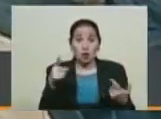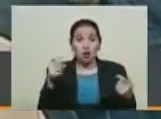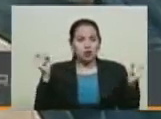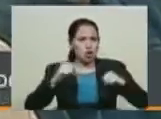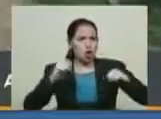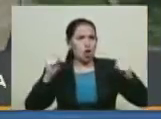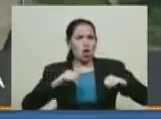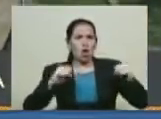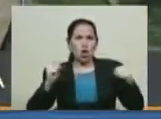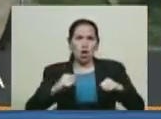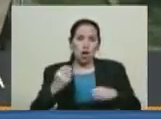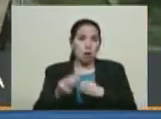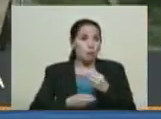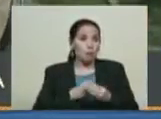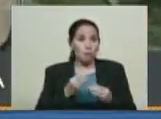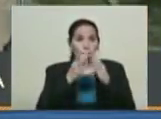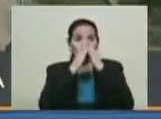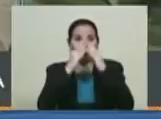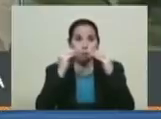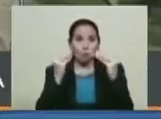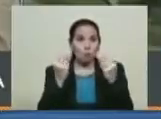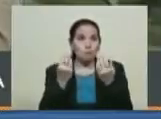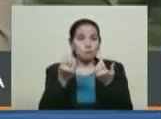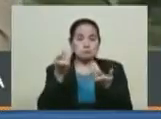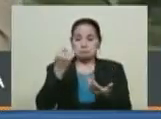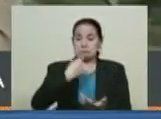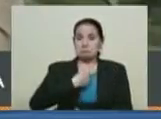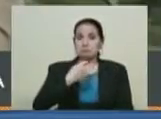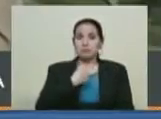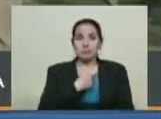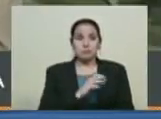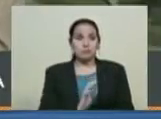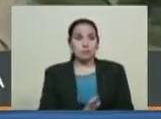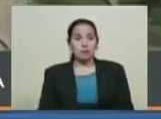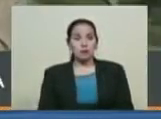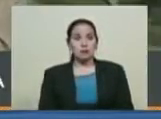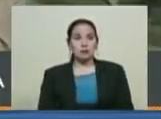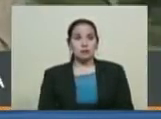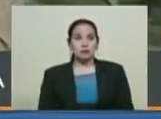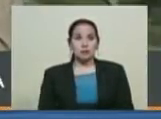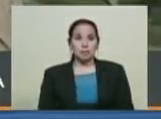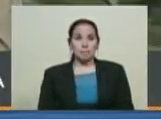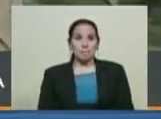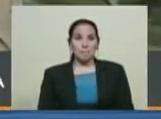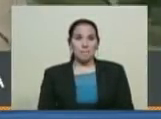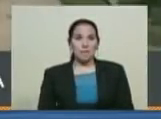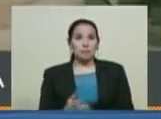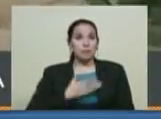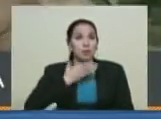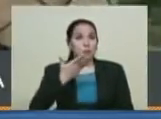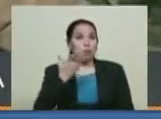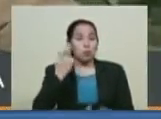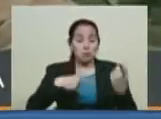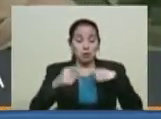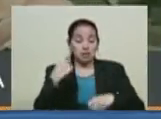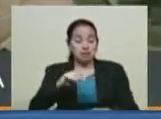Cubrimos una necesidad y nos entra unos recursitos. Las podemos vender en petro.